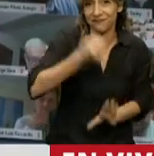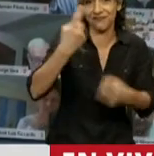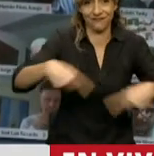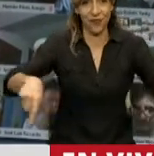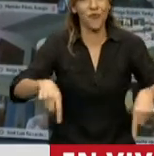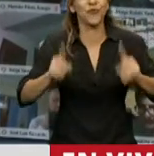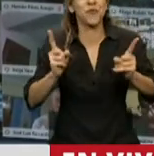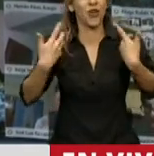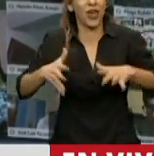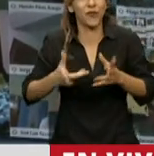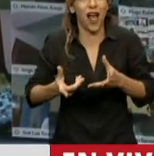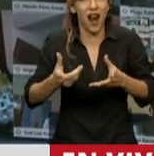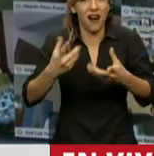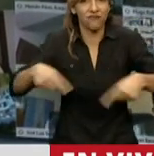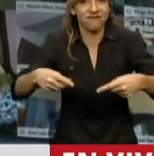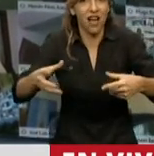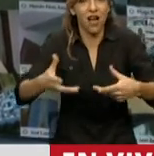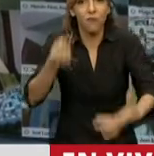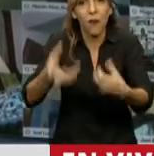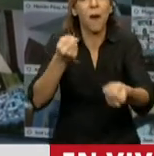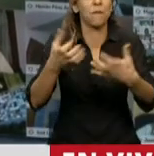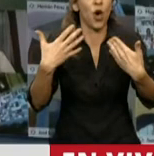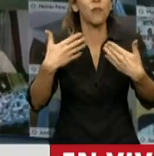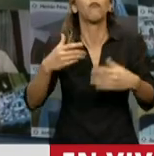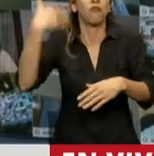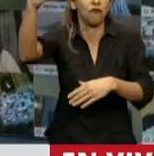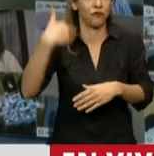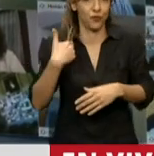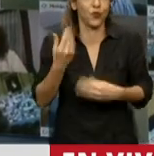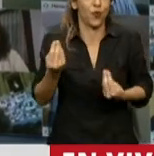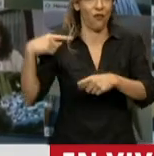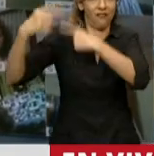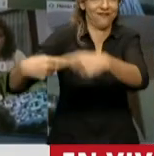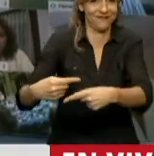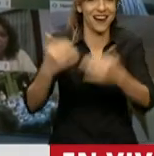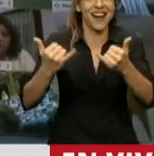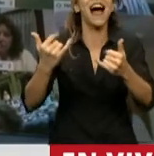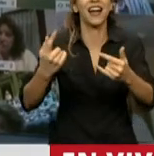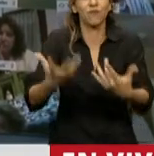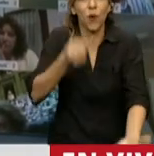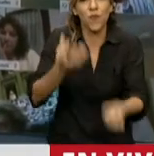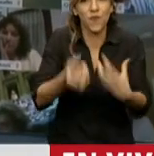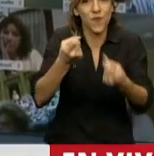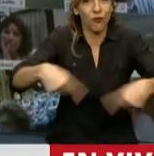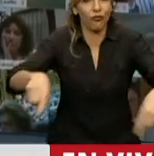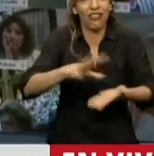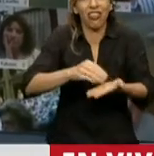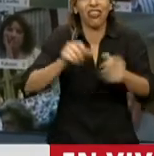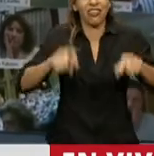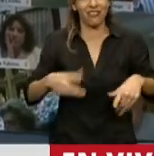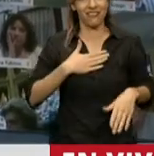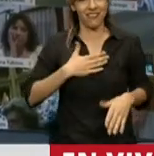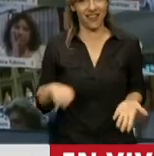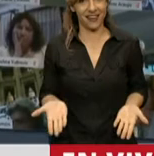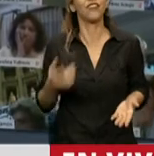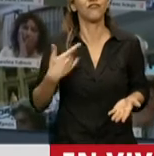y del subsuelo, que serán utilizados por las generaciones venideras, y esa posibilidad está contenida